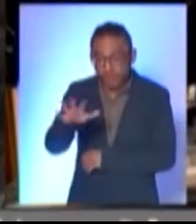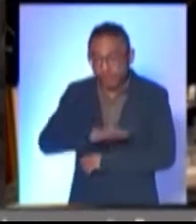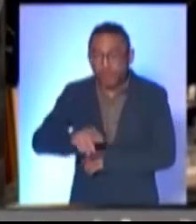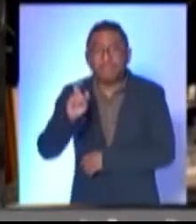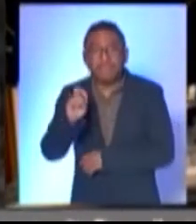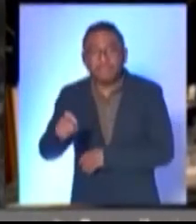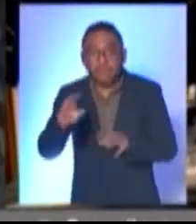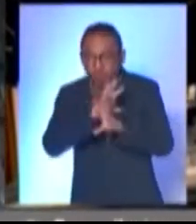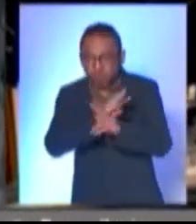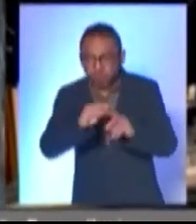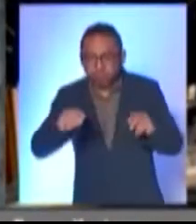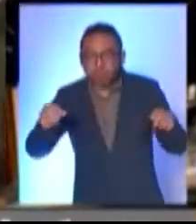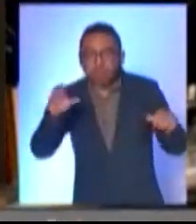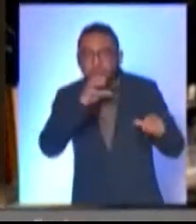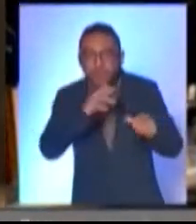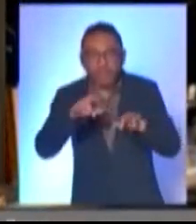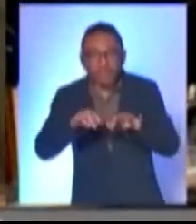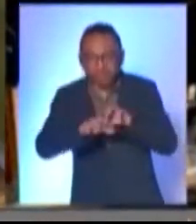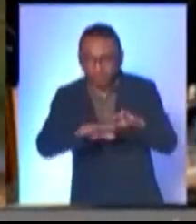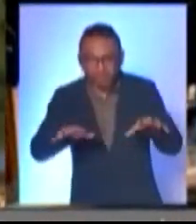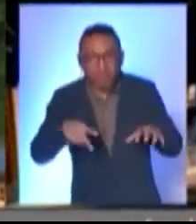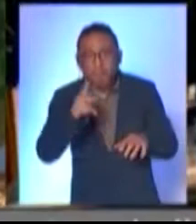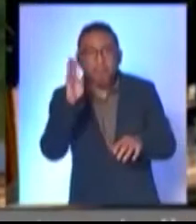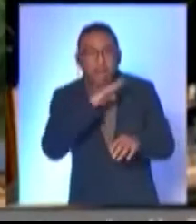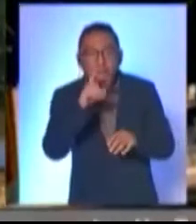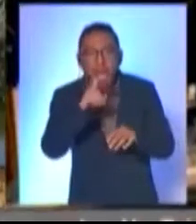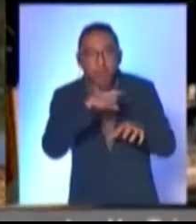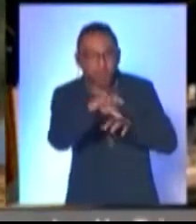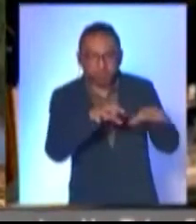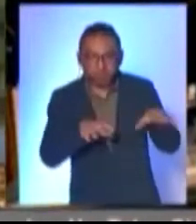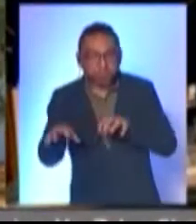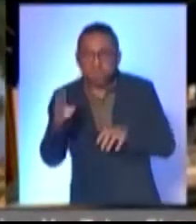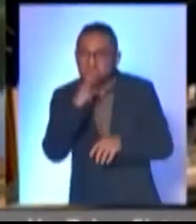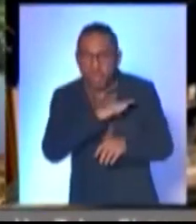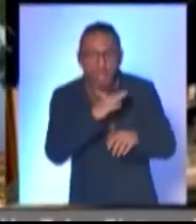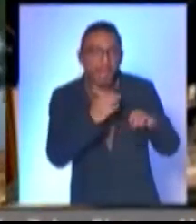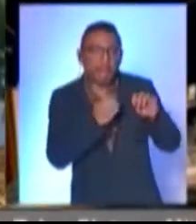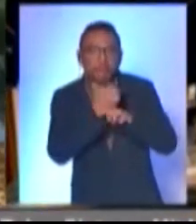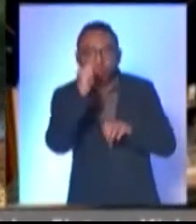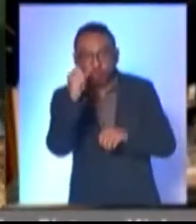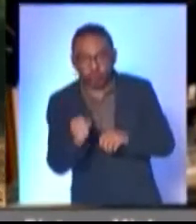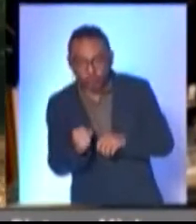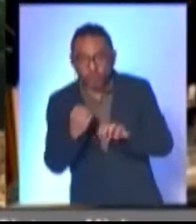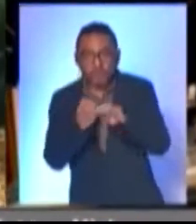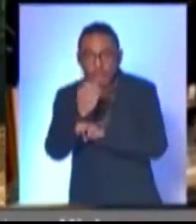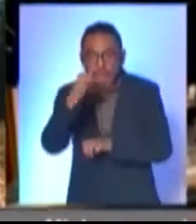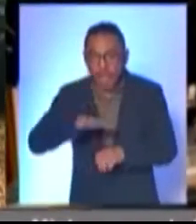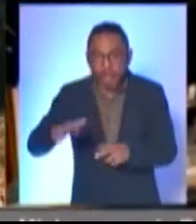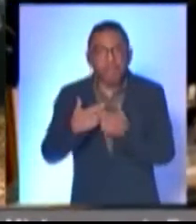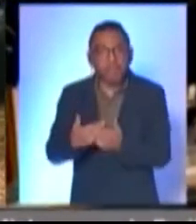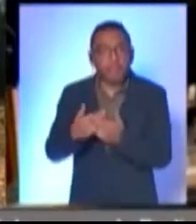áridas y semiáridas y presenta además una mala distribución del agua, pues los estados del sur son los que cuentan mayormente con este